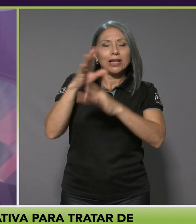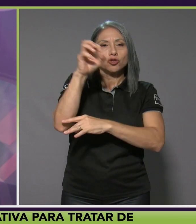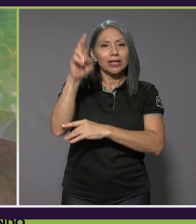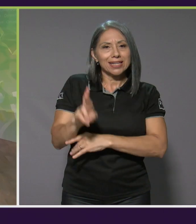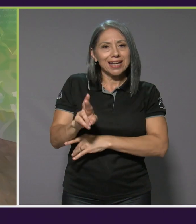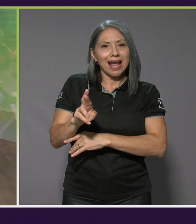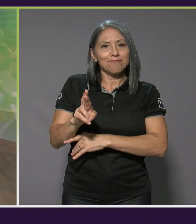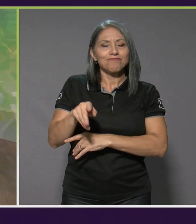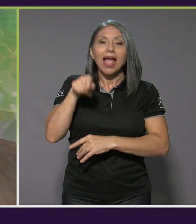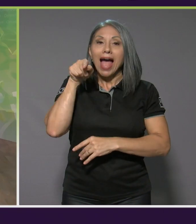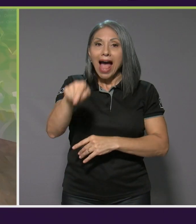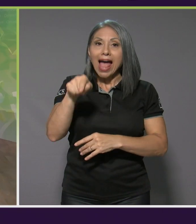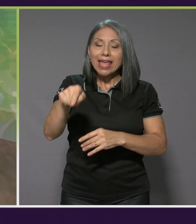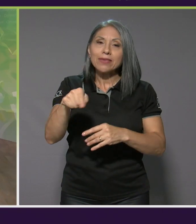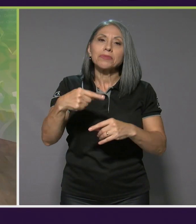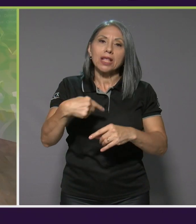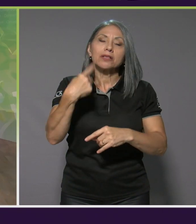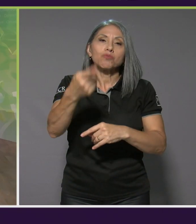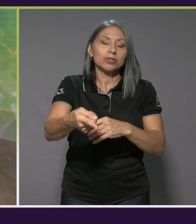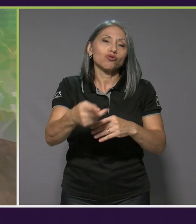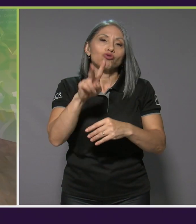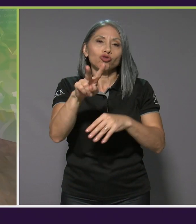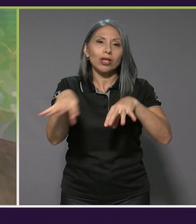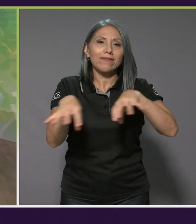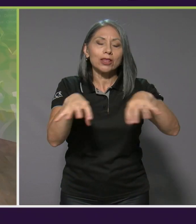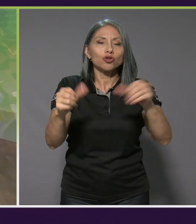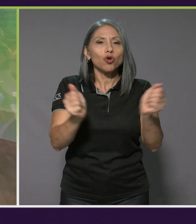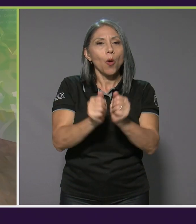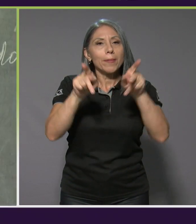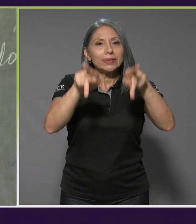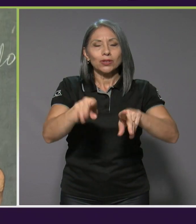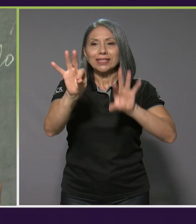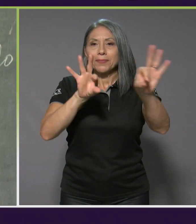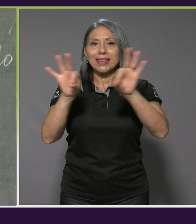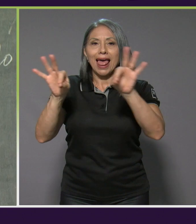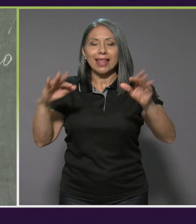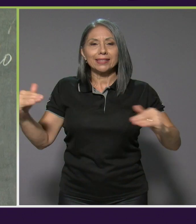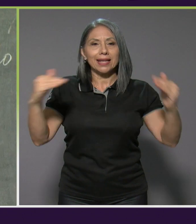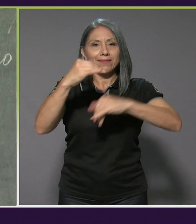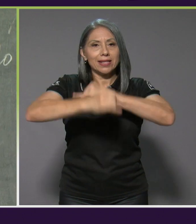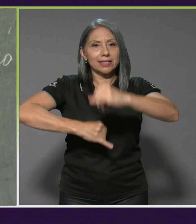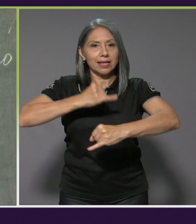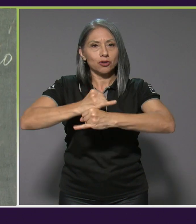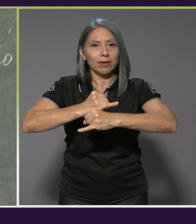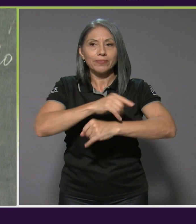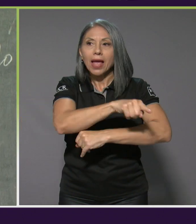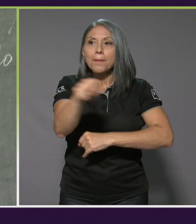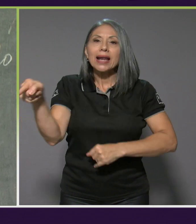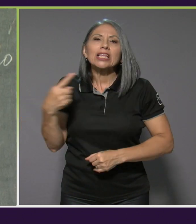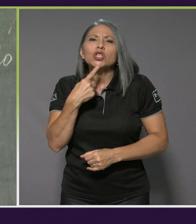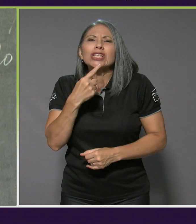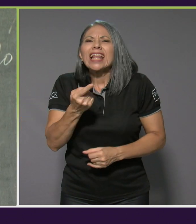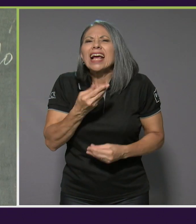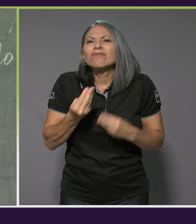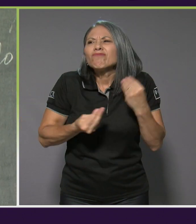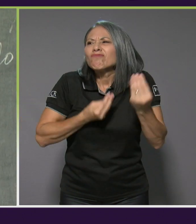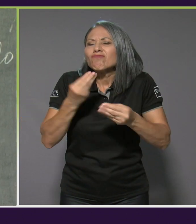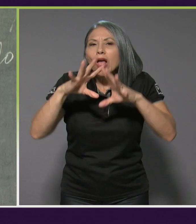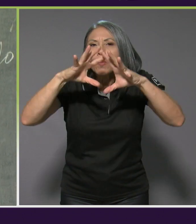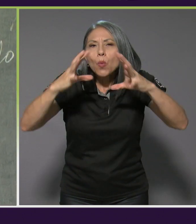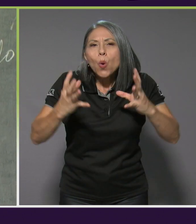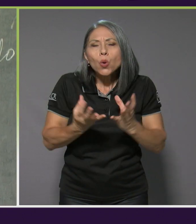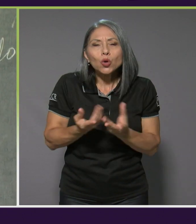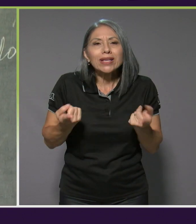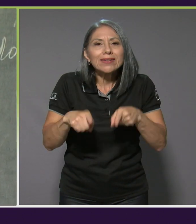2 eventos con invitados internacionales también para que nos dieran la visión de lo que estaba pasando en el mundo y en